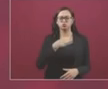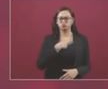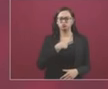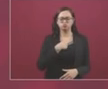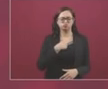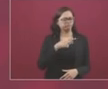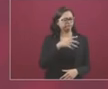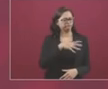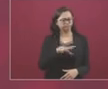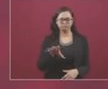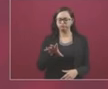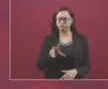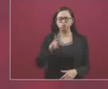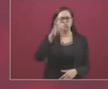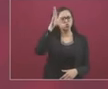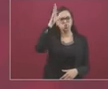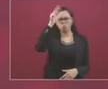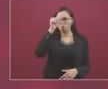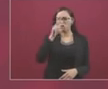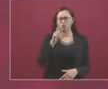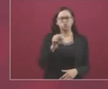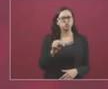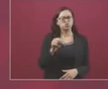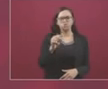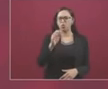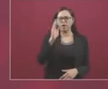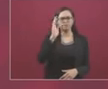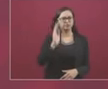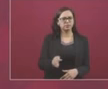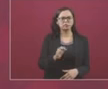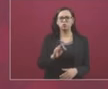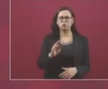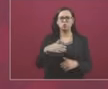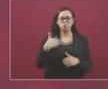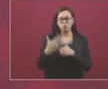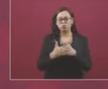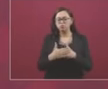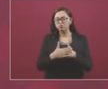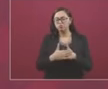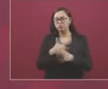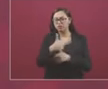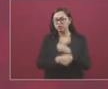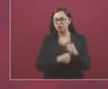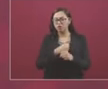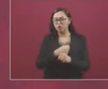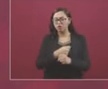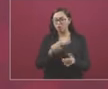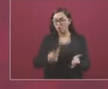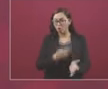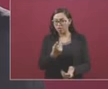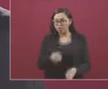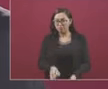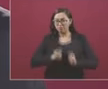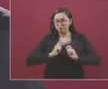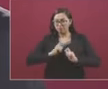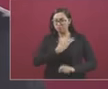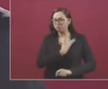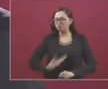estoy de acuerdo con la reelección y que nunca